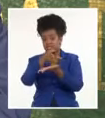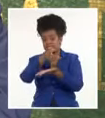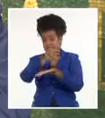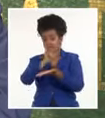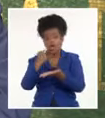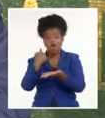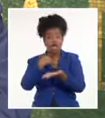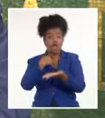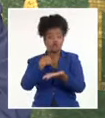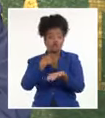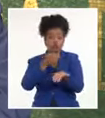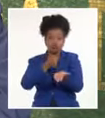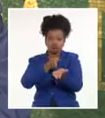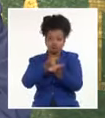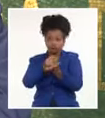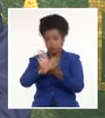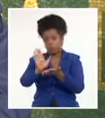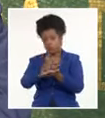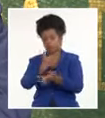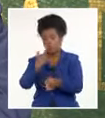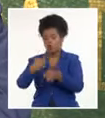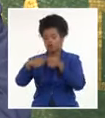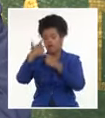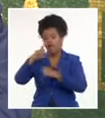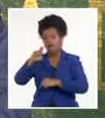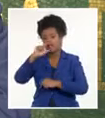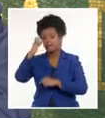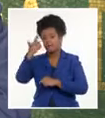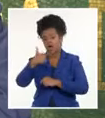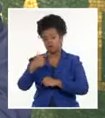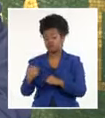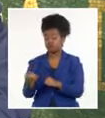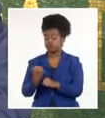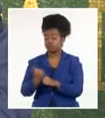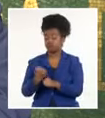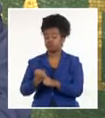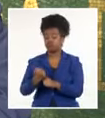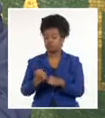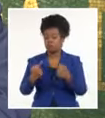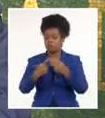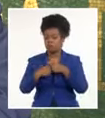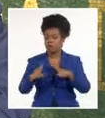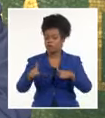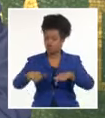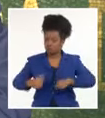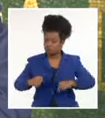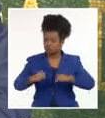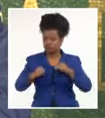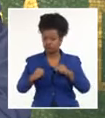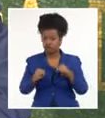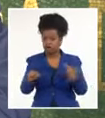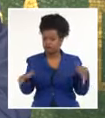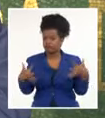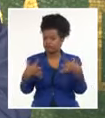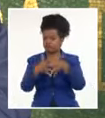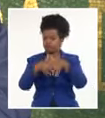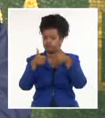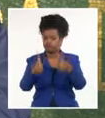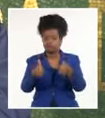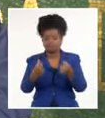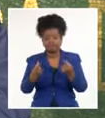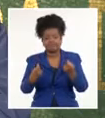por supuesto, desafíos, pero estamos firmes. La alianza es tan necesaria